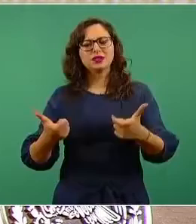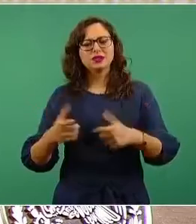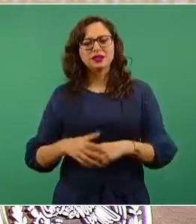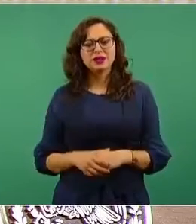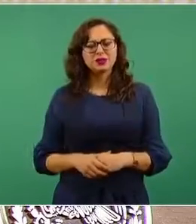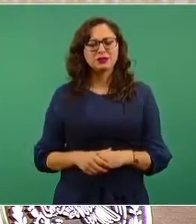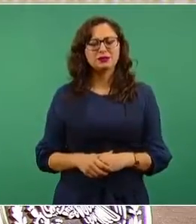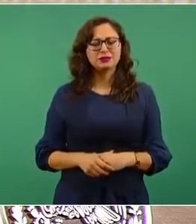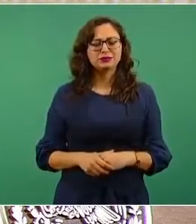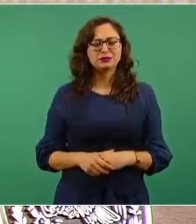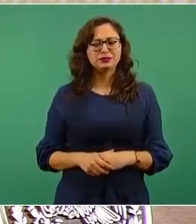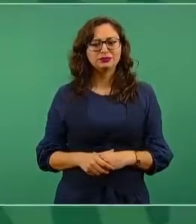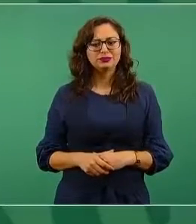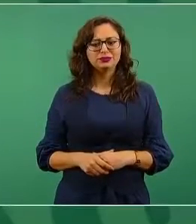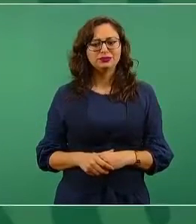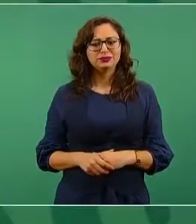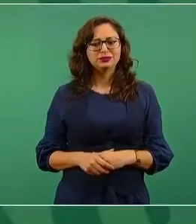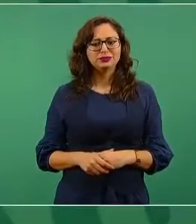más